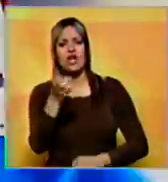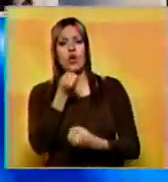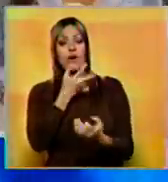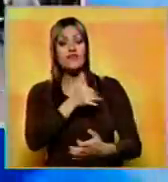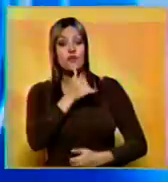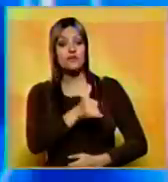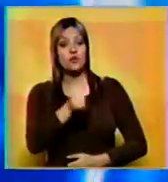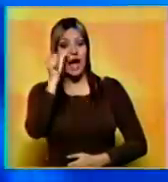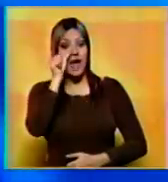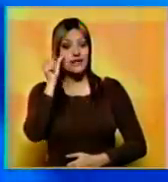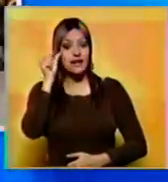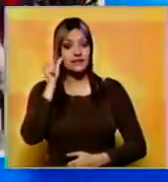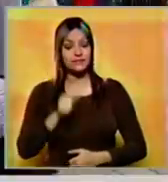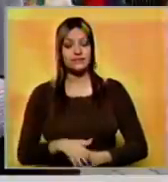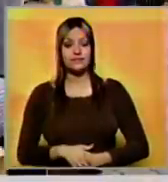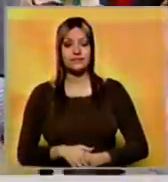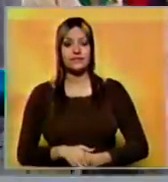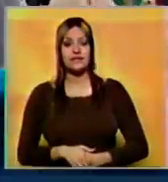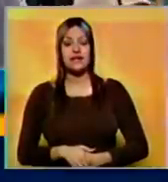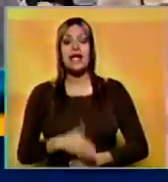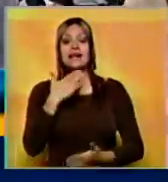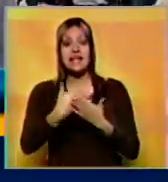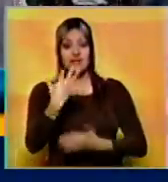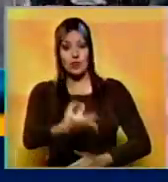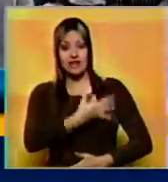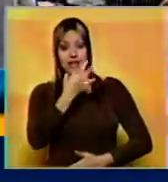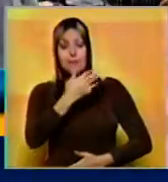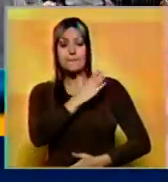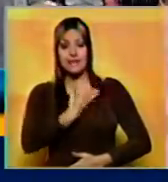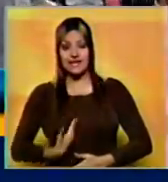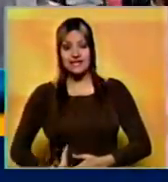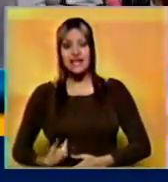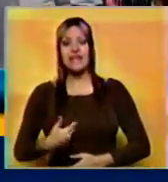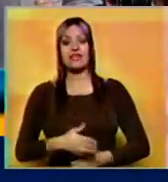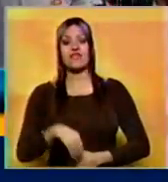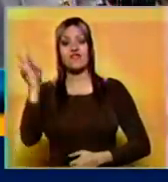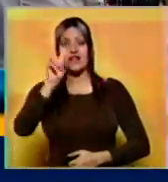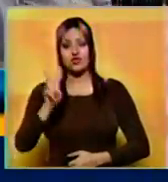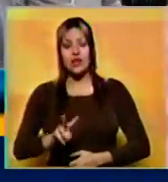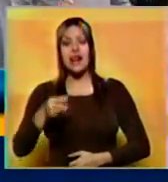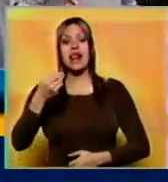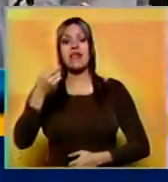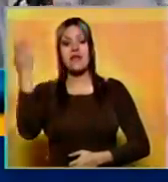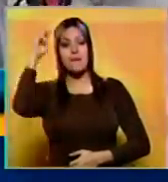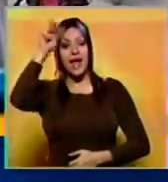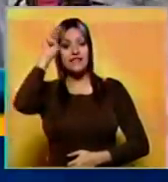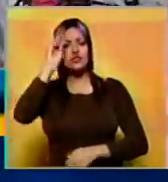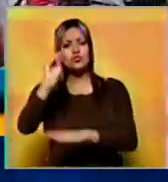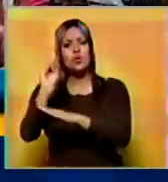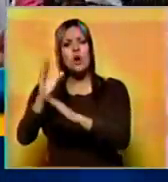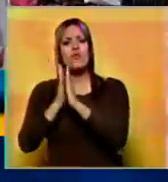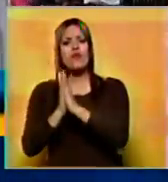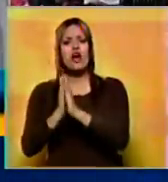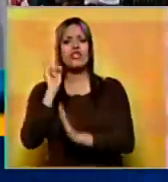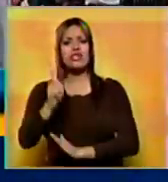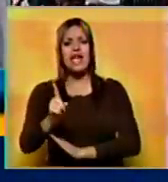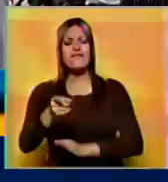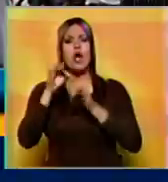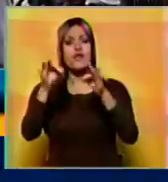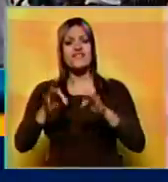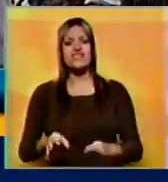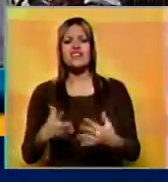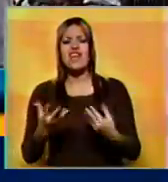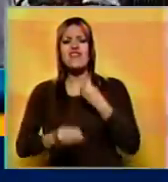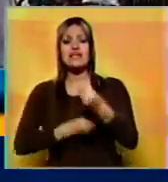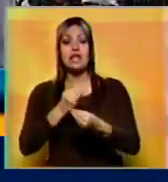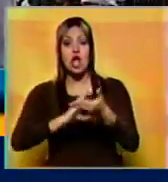más. Sí, gracias. Buenas tardes. Orlando Alzuro, presidente de la Federación Venezolana de Maestros, instó al Ejecutivo Nacional a que presente de forma oficial